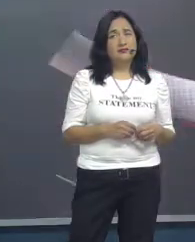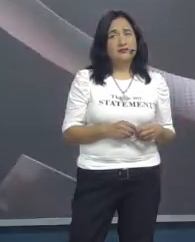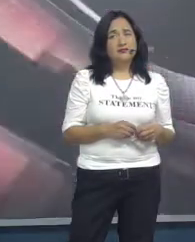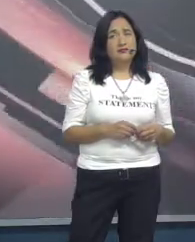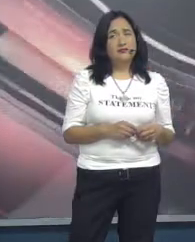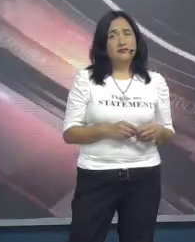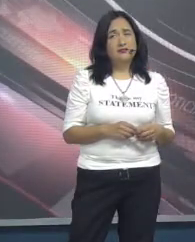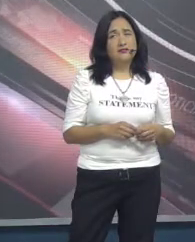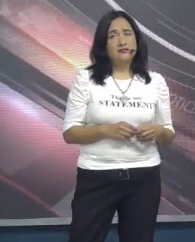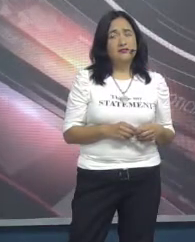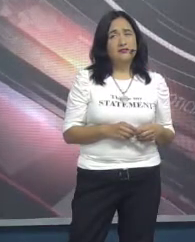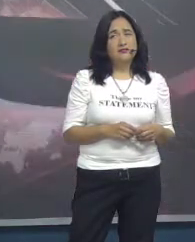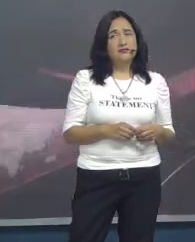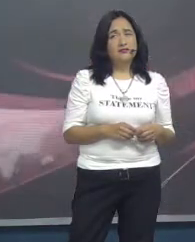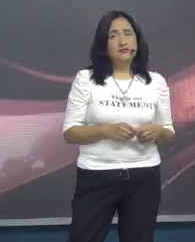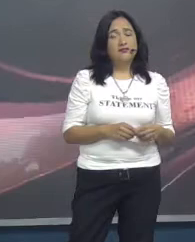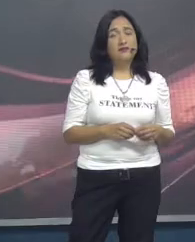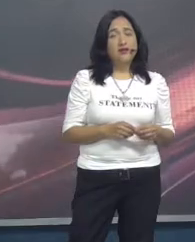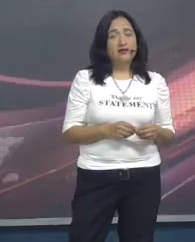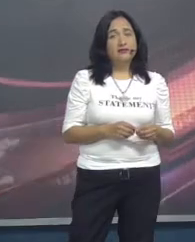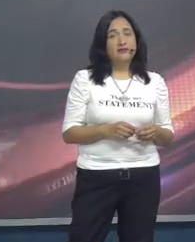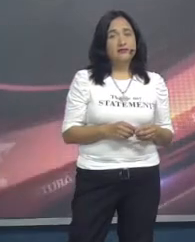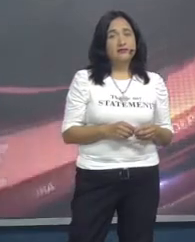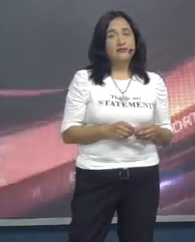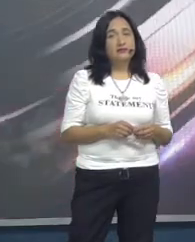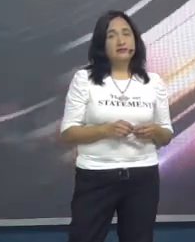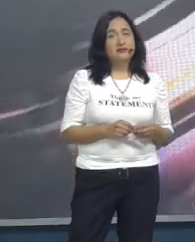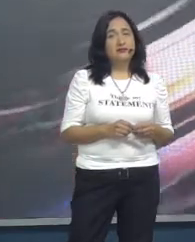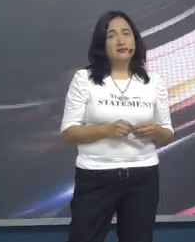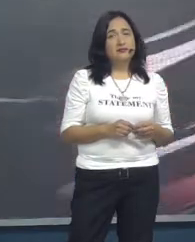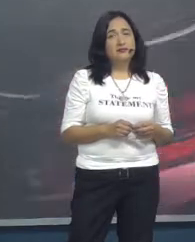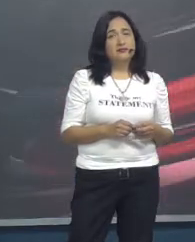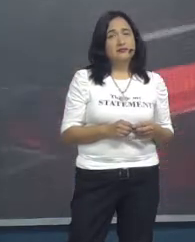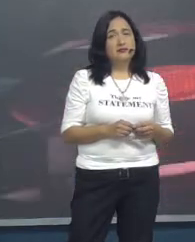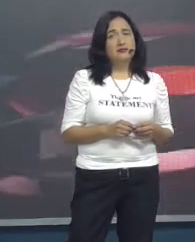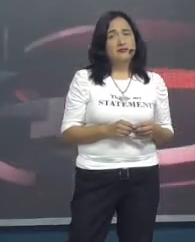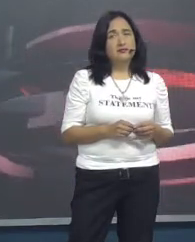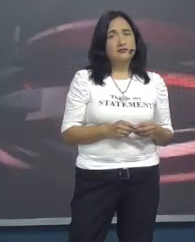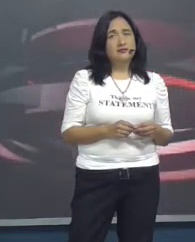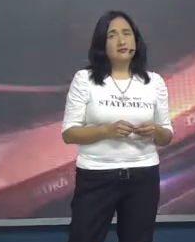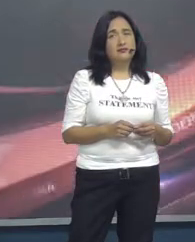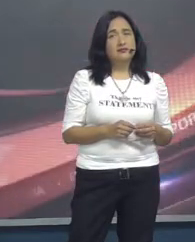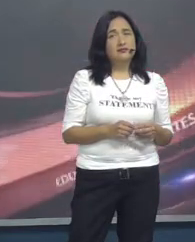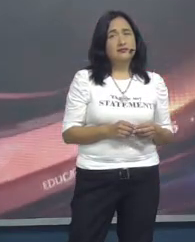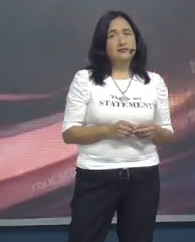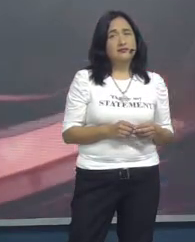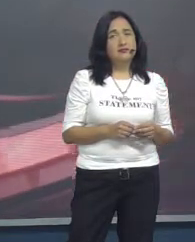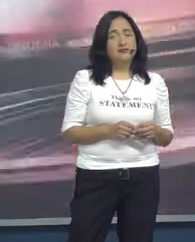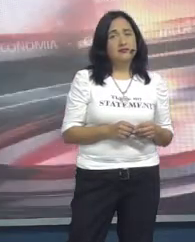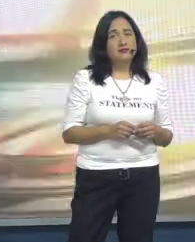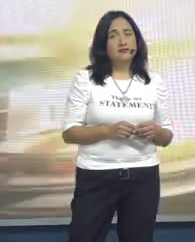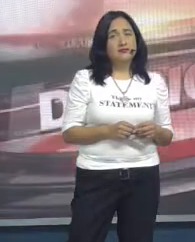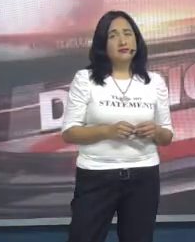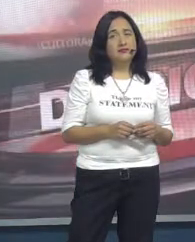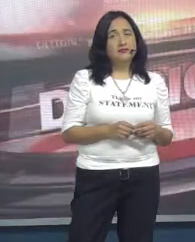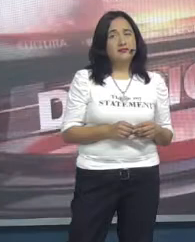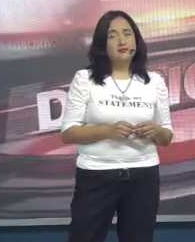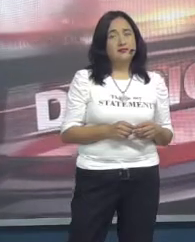puntuales en localidades específicas. Bien. Por lo tanto, reempadronaremos donde están los barrios